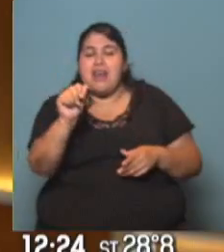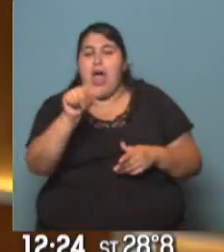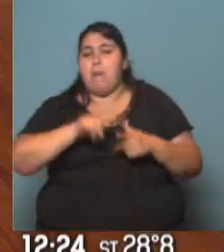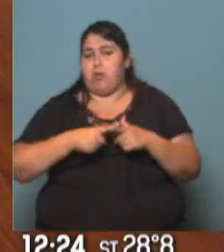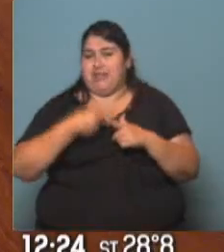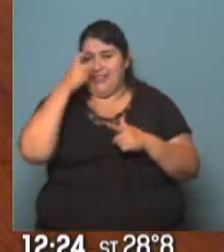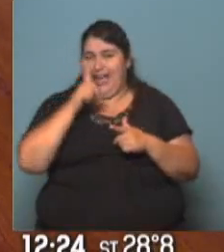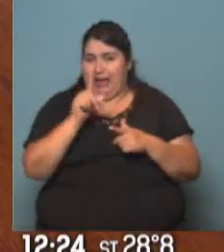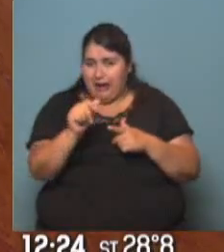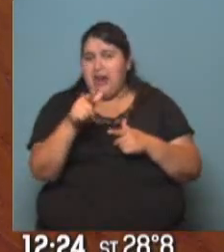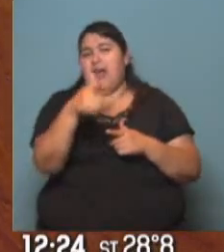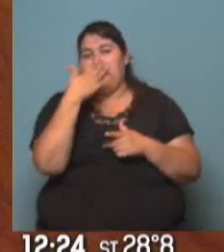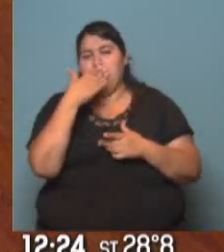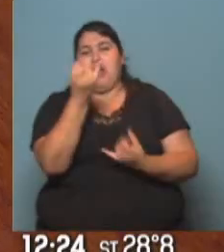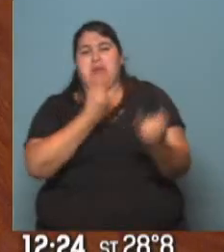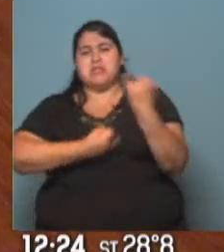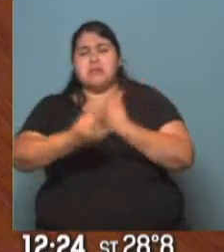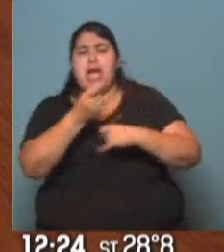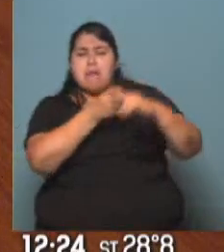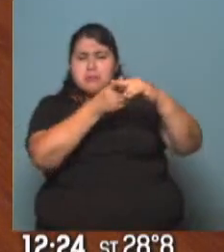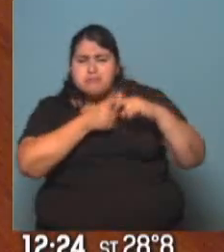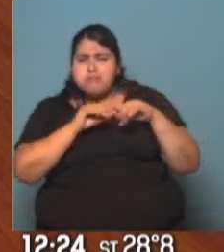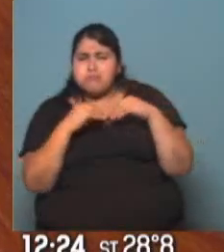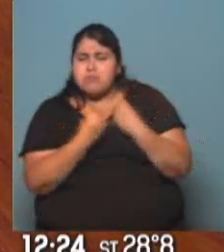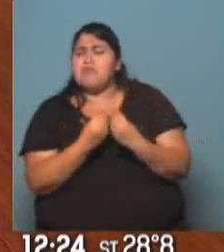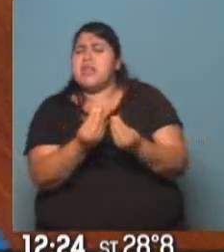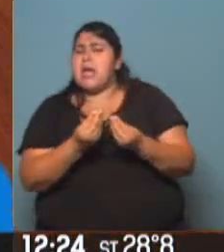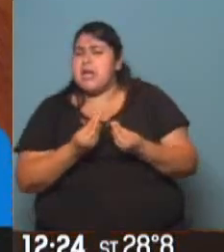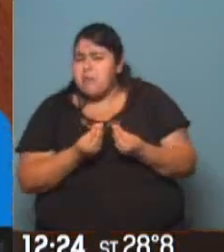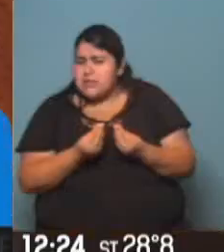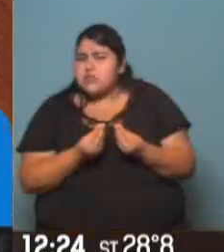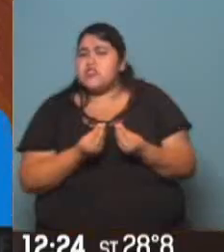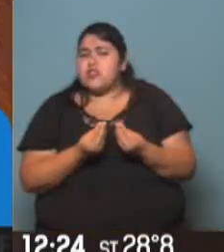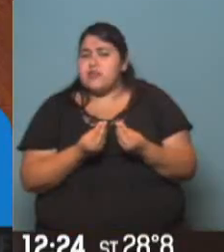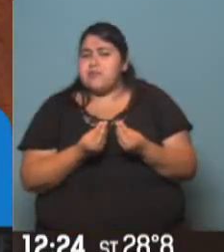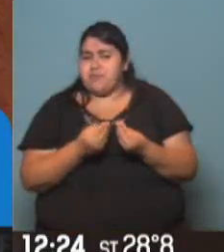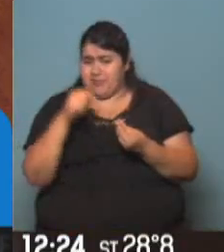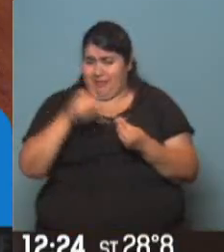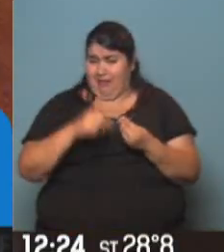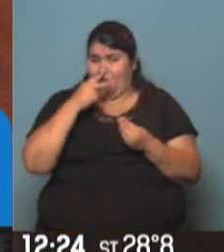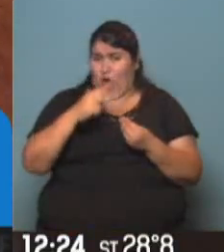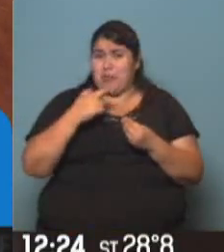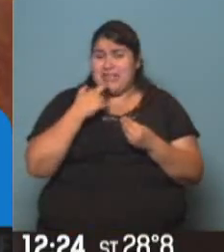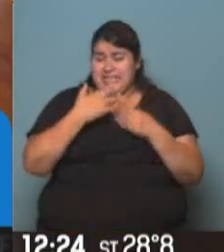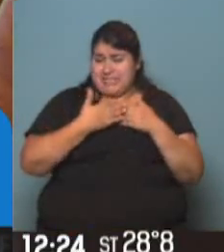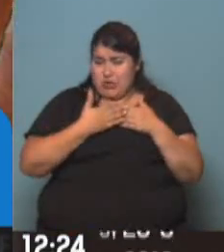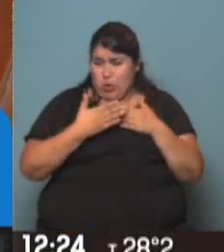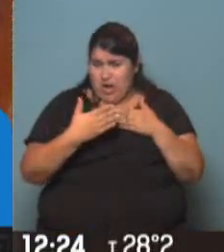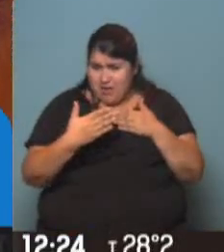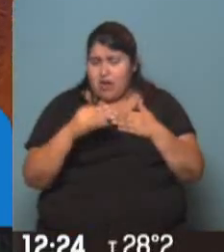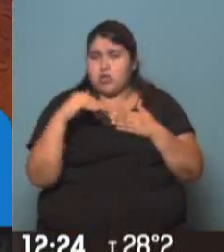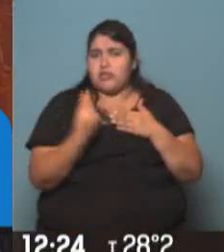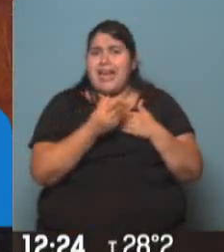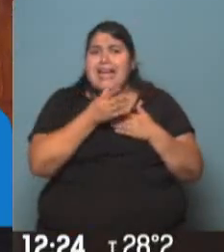de la hora nos va a explicar bien qué es la estadística hoy indica que a lo que va del 2019 esas son 14 las